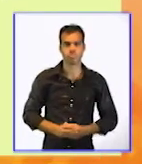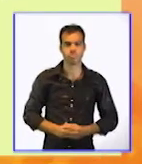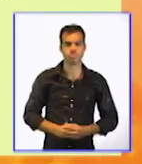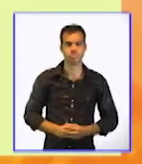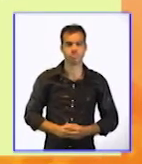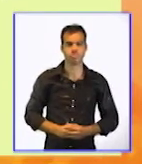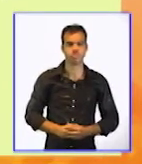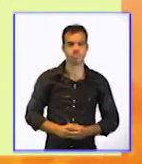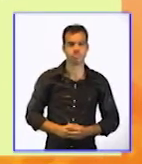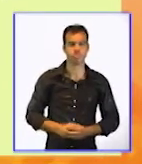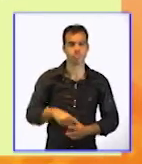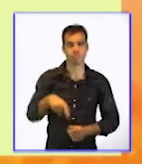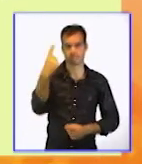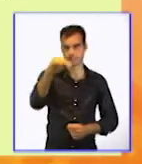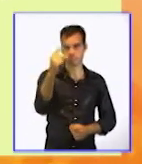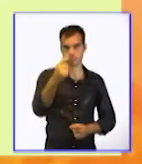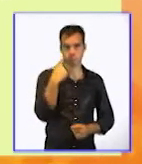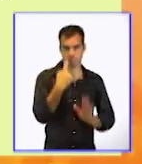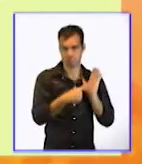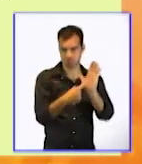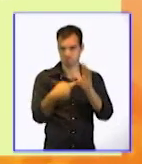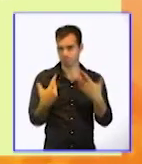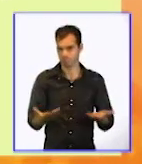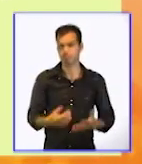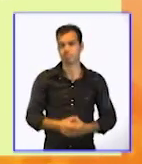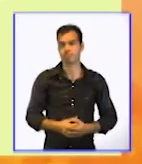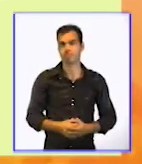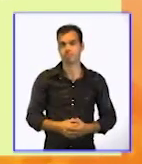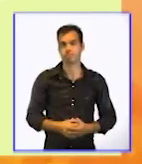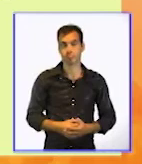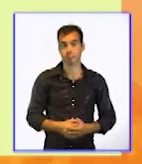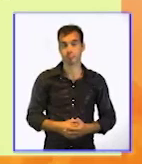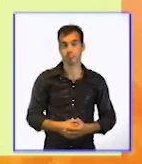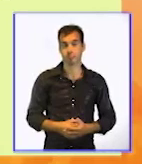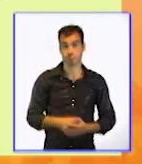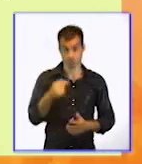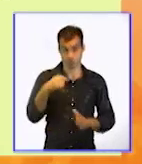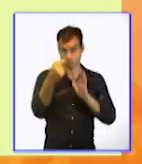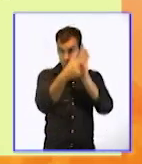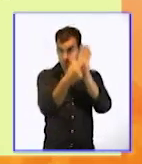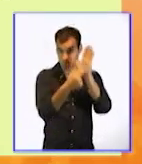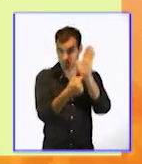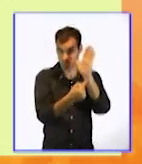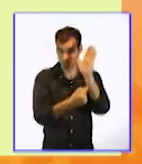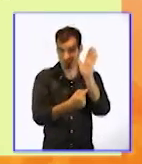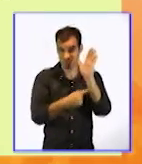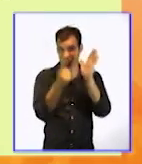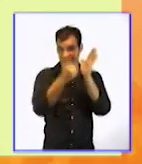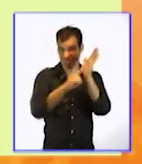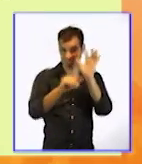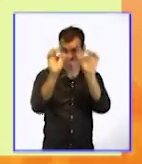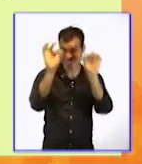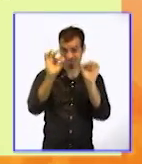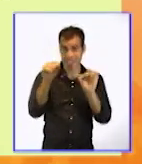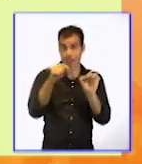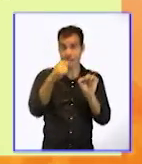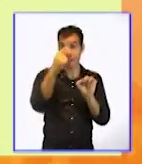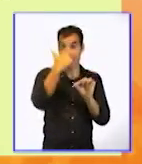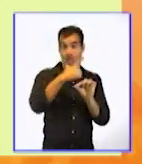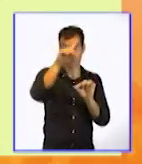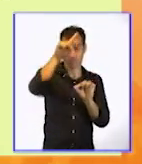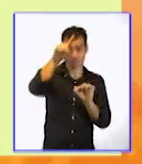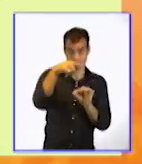Ahora, vamos a observar que vamos a realizar el siguiente ejercicio. Y dice, dado los siguientes